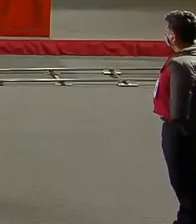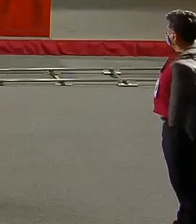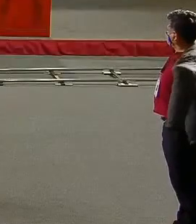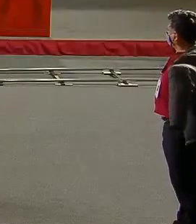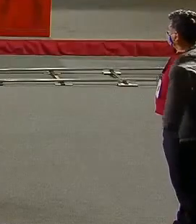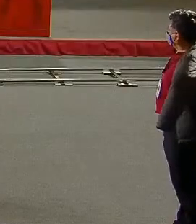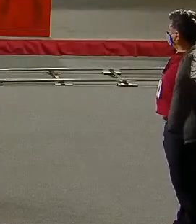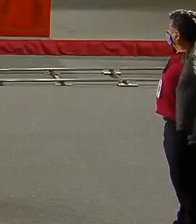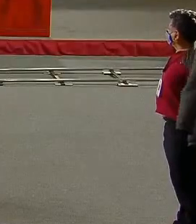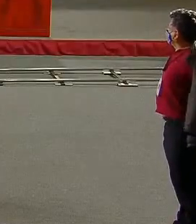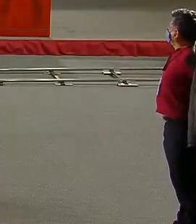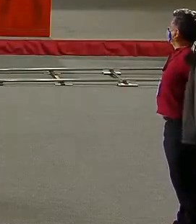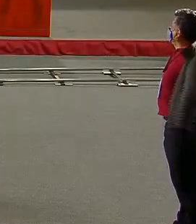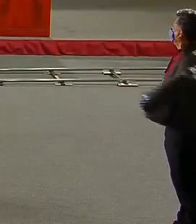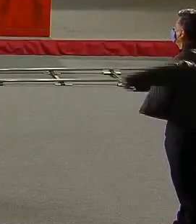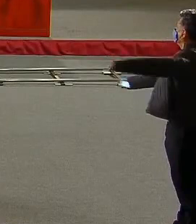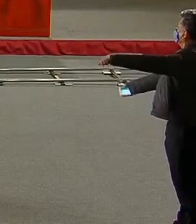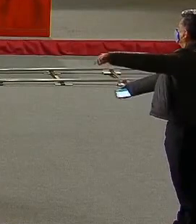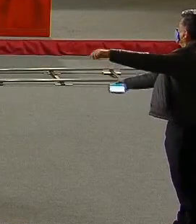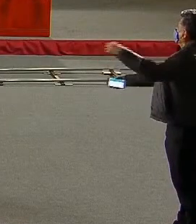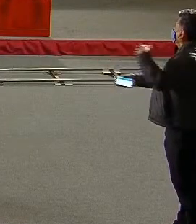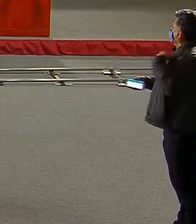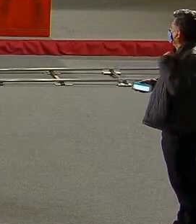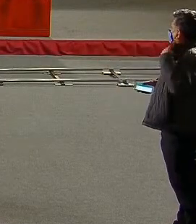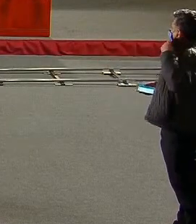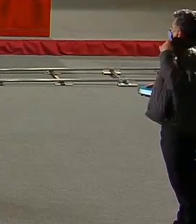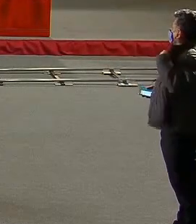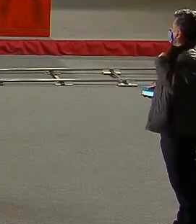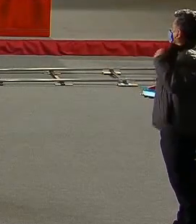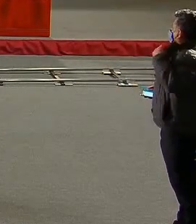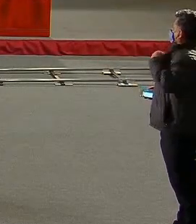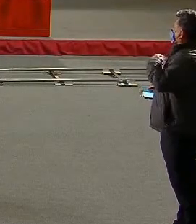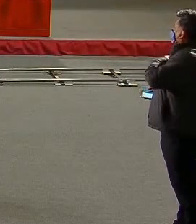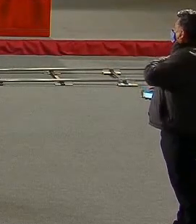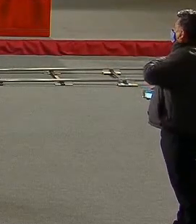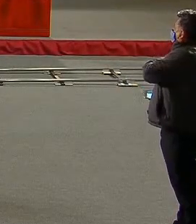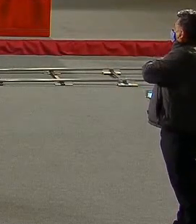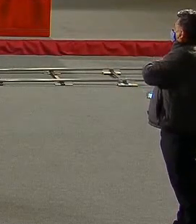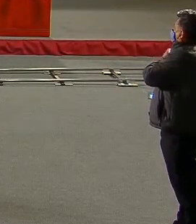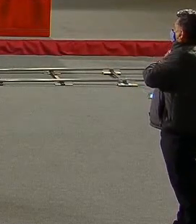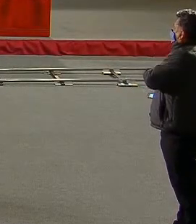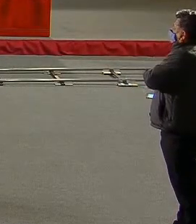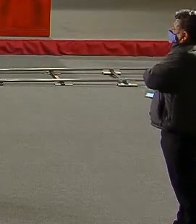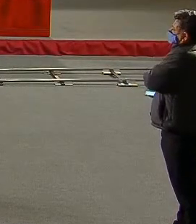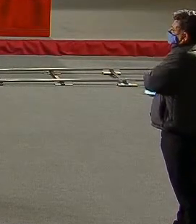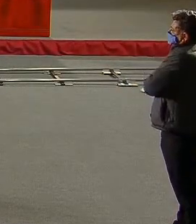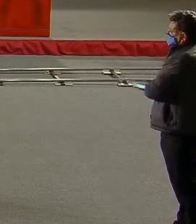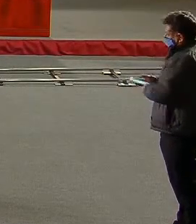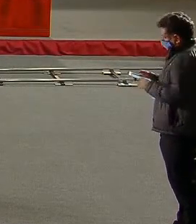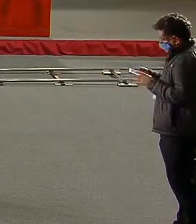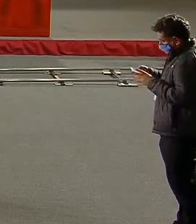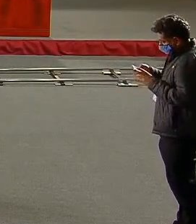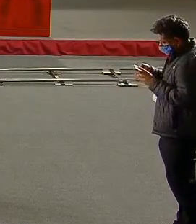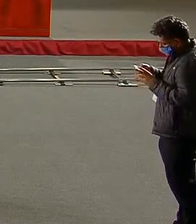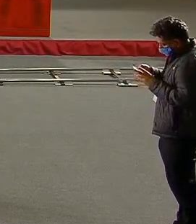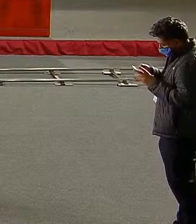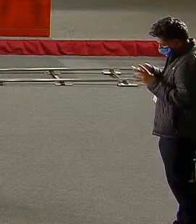estamos urgidos a que lleguen, más bien es para cubrir lo que falta del año y hasta el mes de marzo del próximo. Gracias. Gracias.